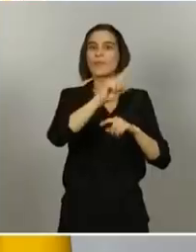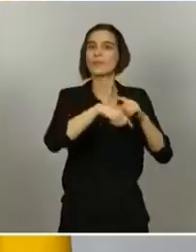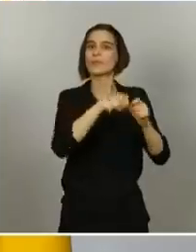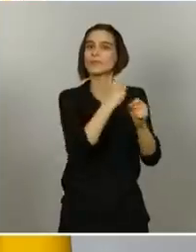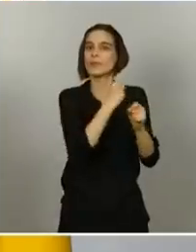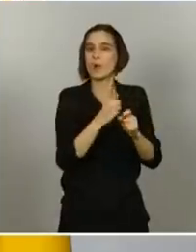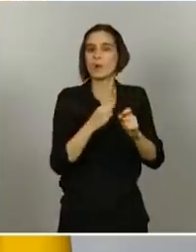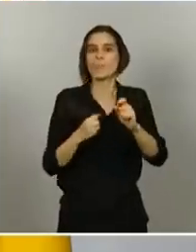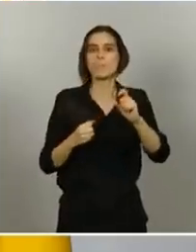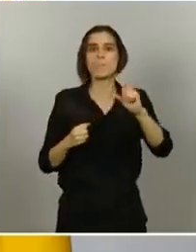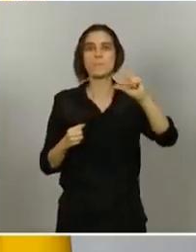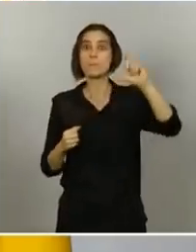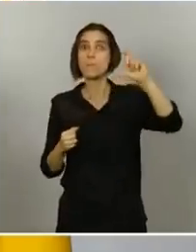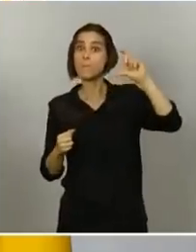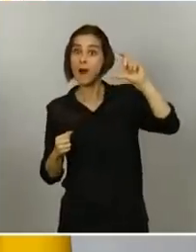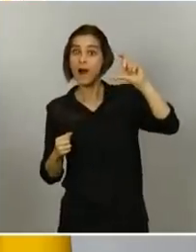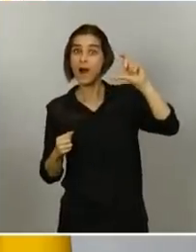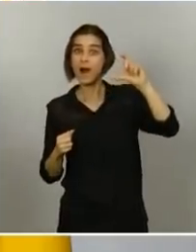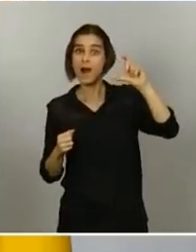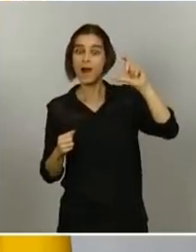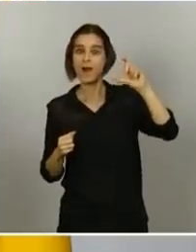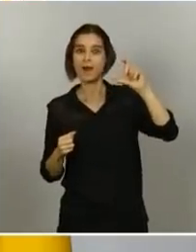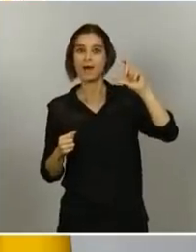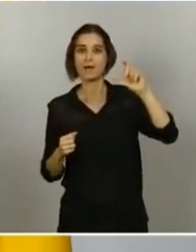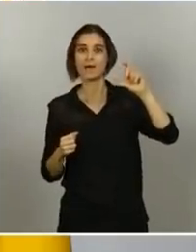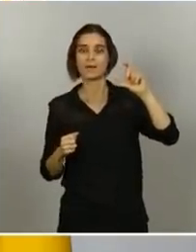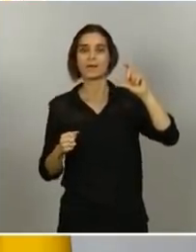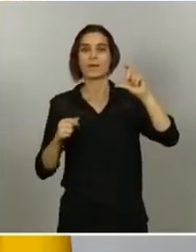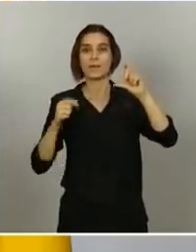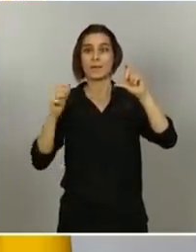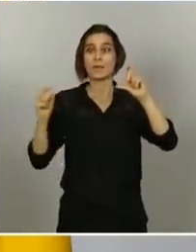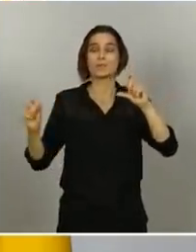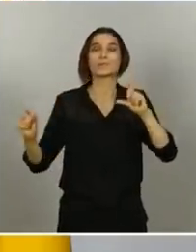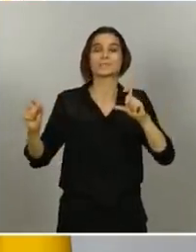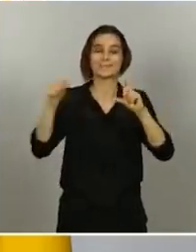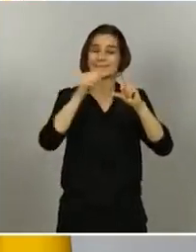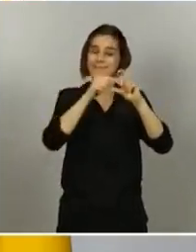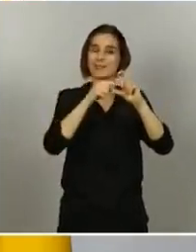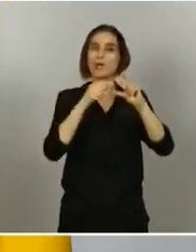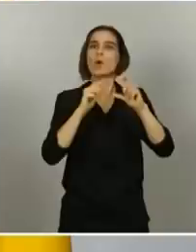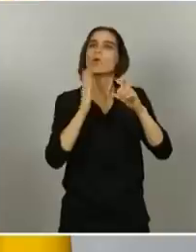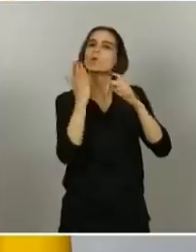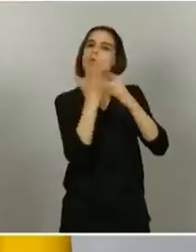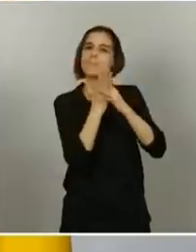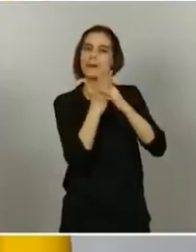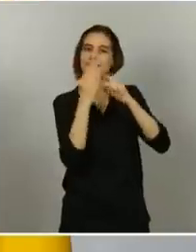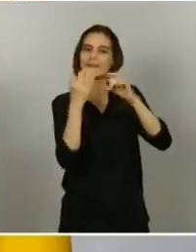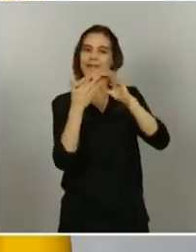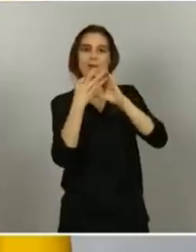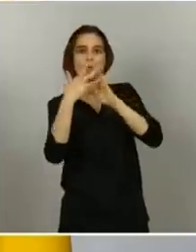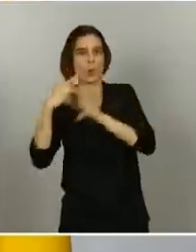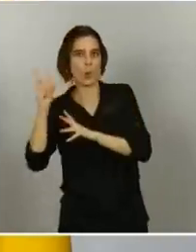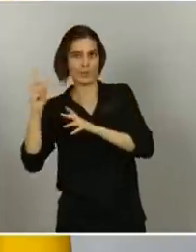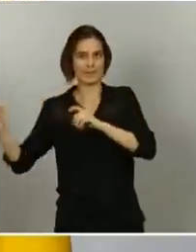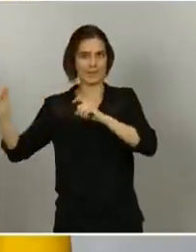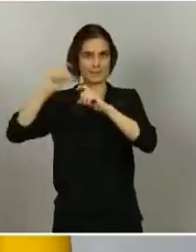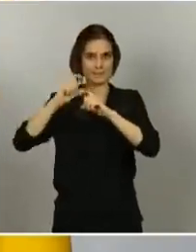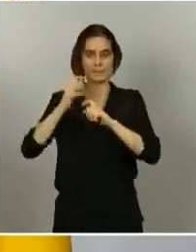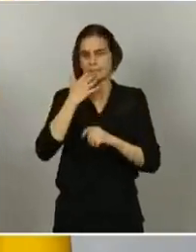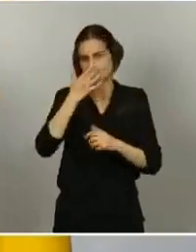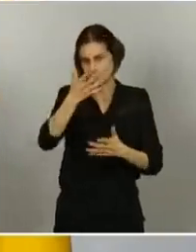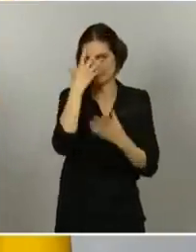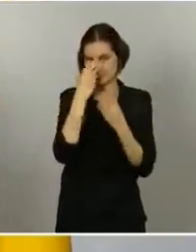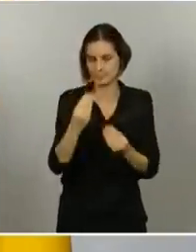deses ingresos non van a computar para o cálculo da prestación para que todo o mundo o entienda se alguén que está cobrando o ingreso mínimo vital de repente